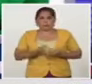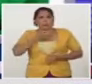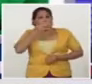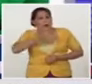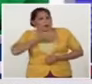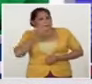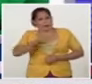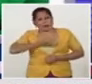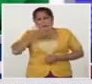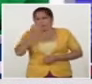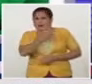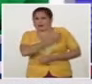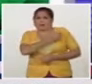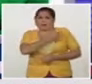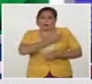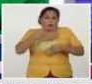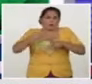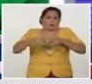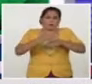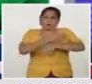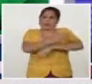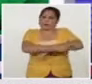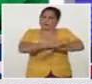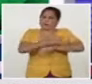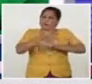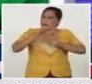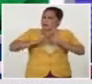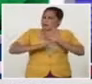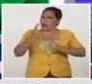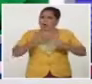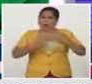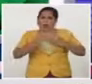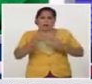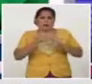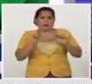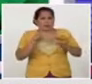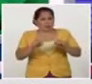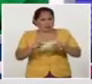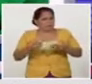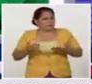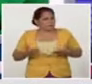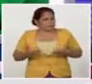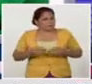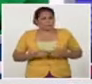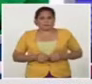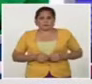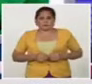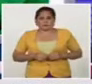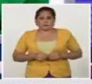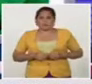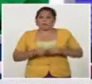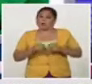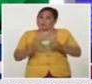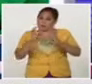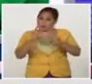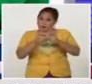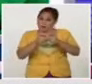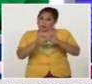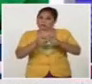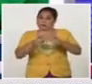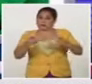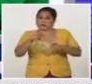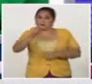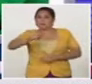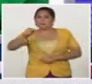las vacunas, y las medidas que adoptan algunos países, realmente es una cifra elevada. Hay factores